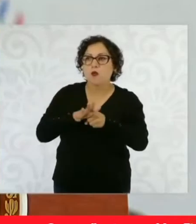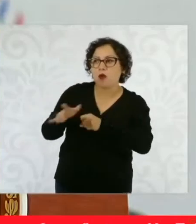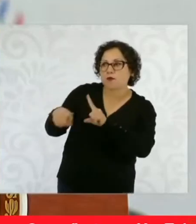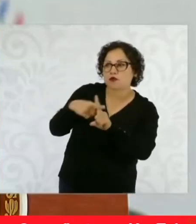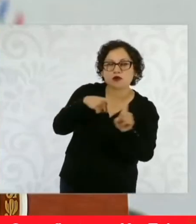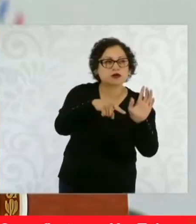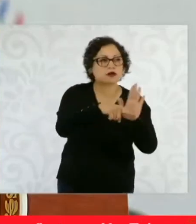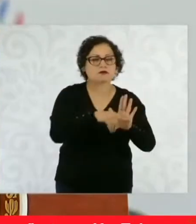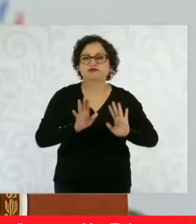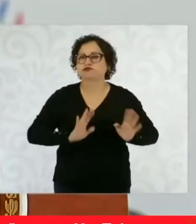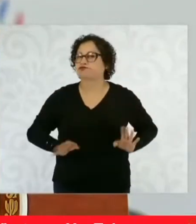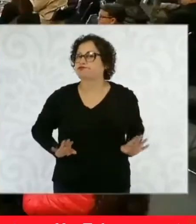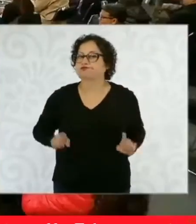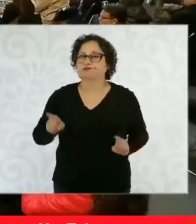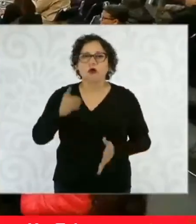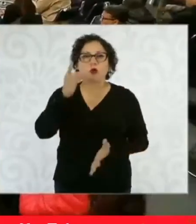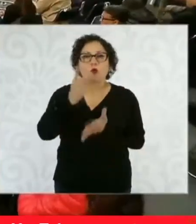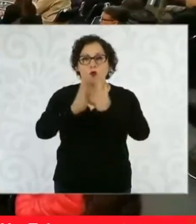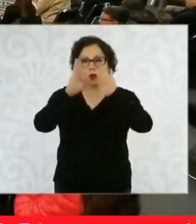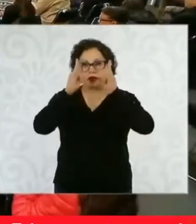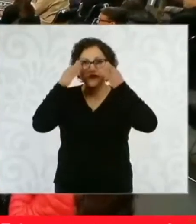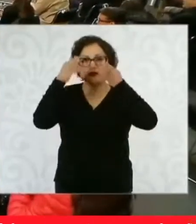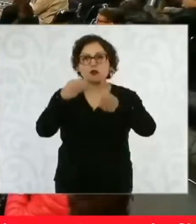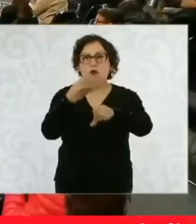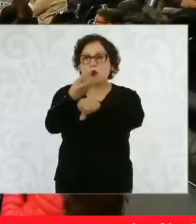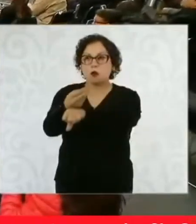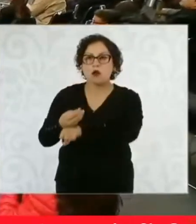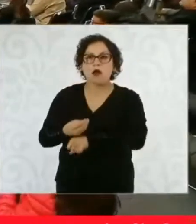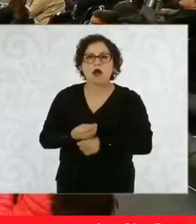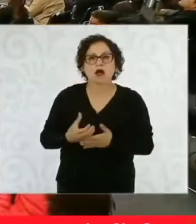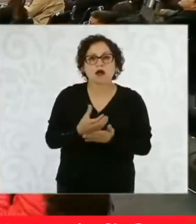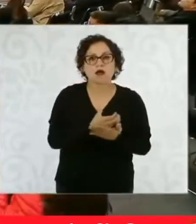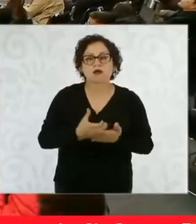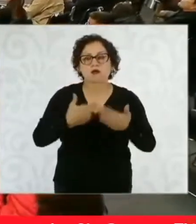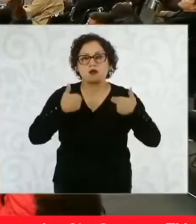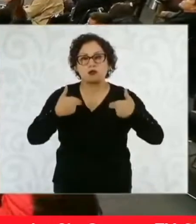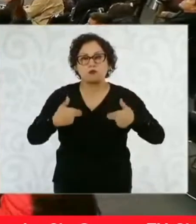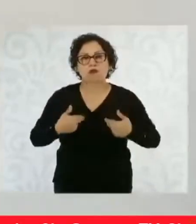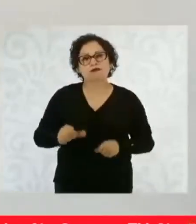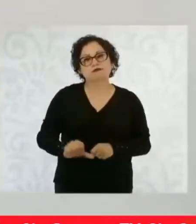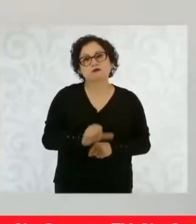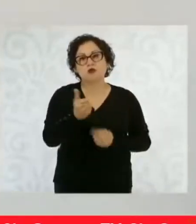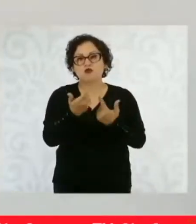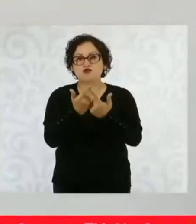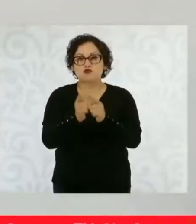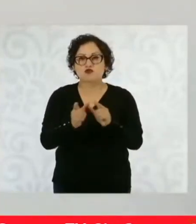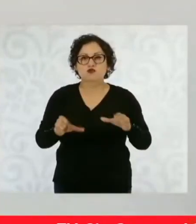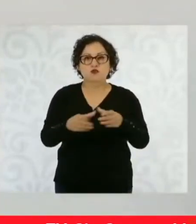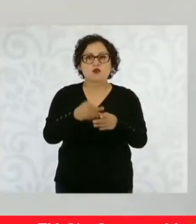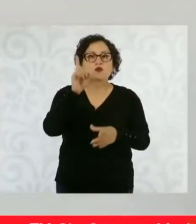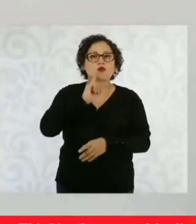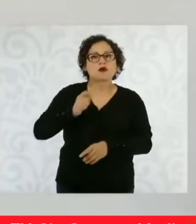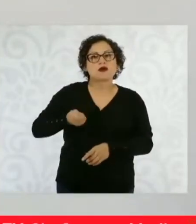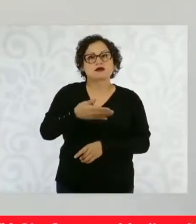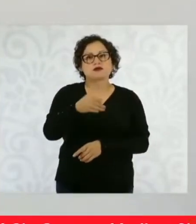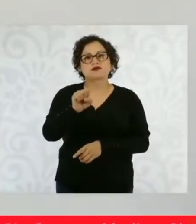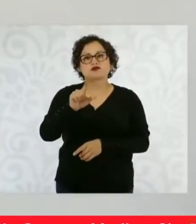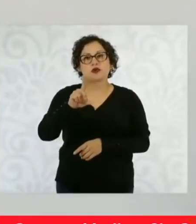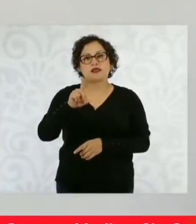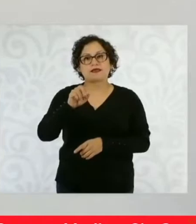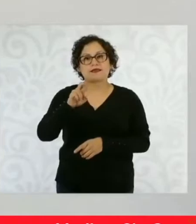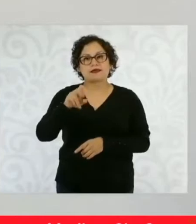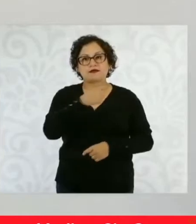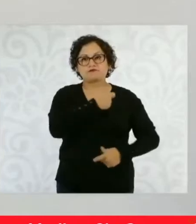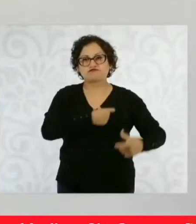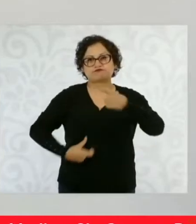la atención humanitaria. Y bueno, sin duda también las soldaderas, aquellas que estuvieron en los campos de batalla, y ya vimos,